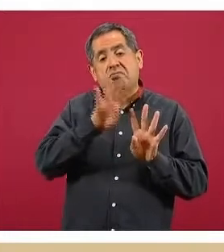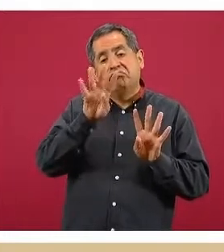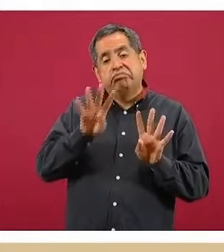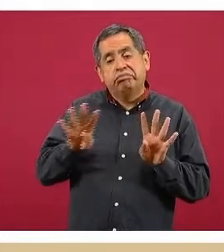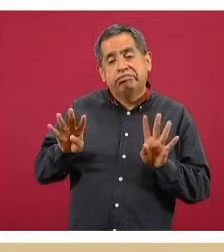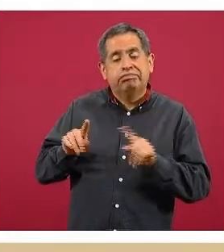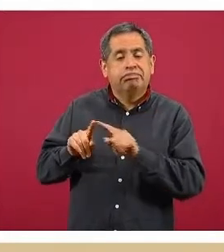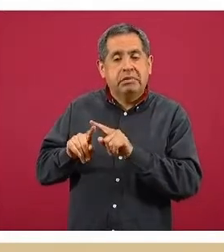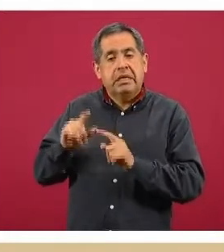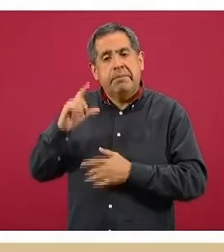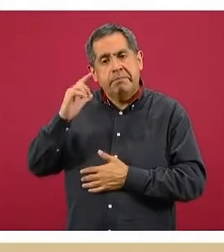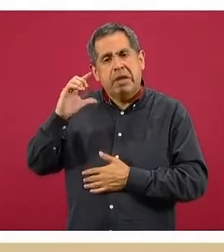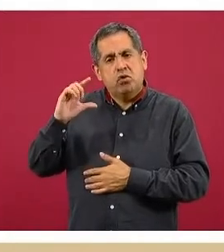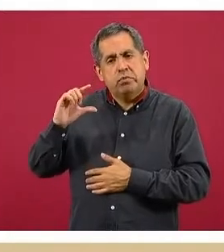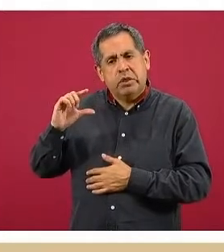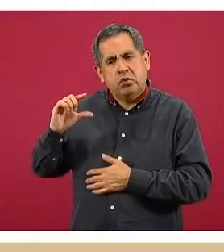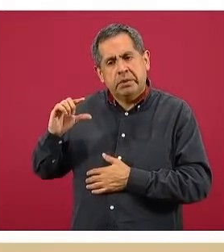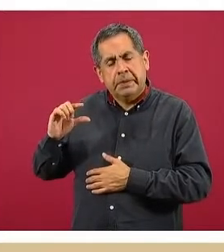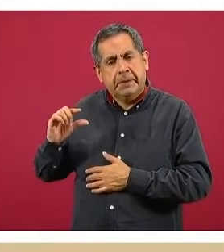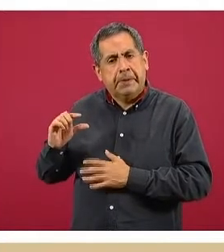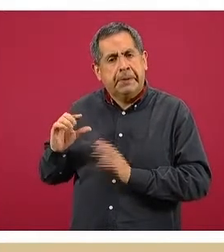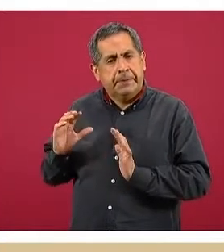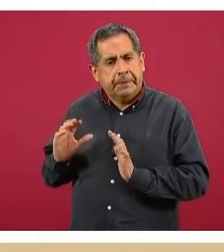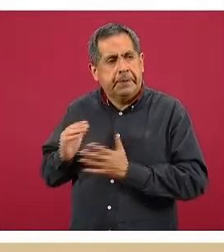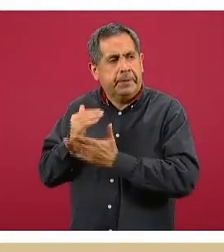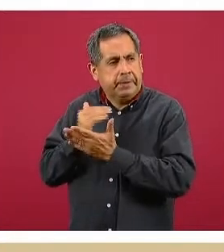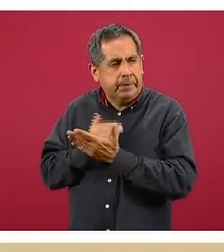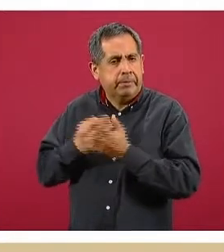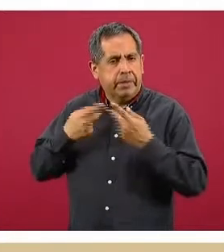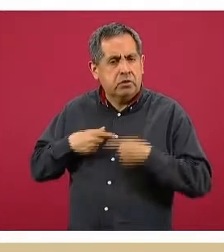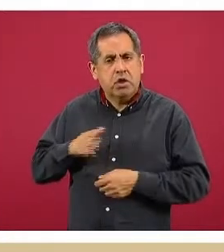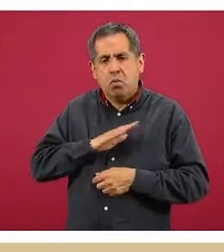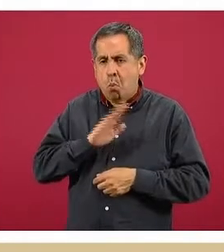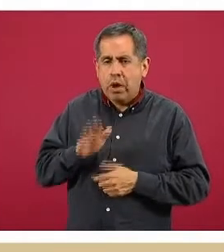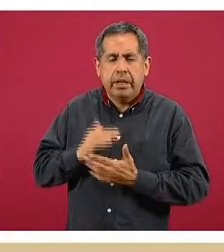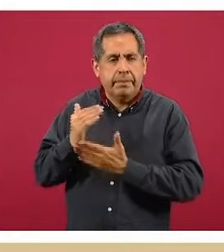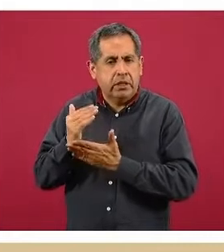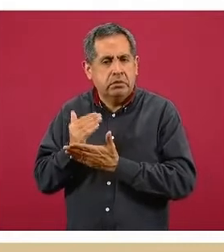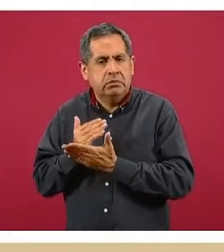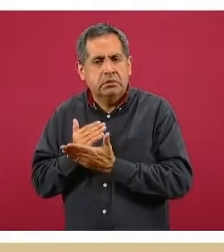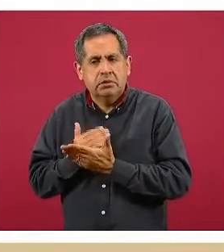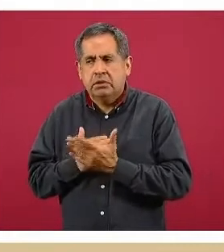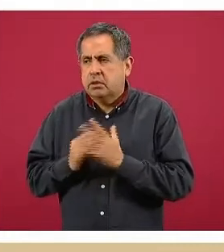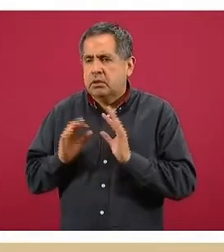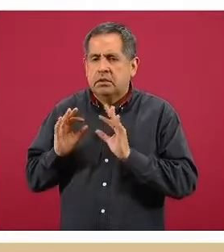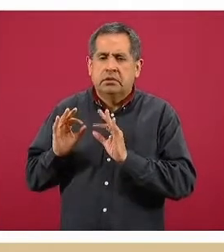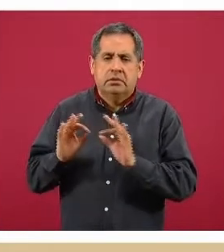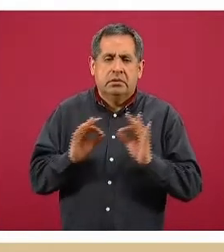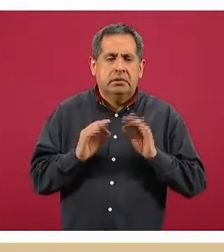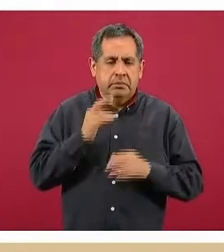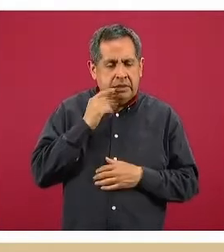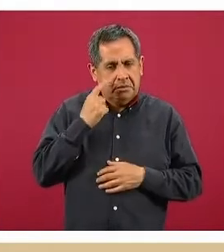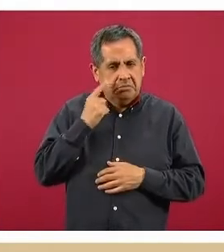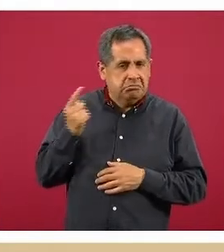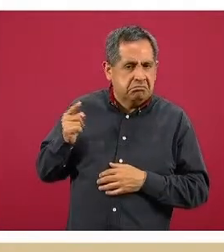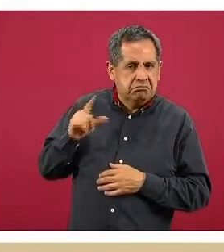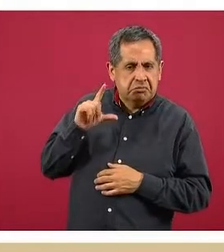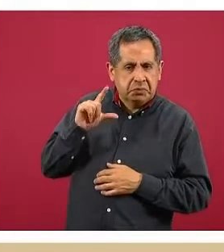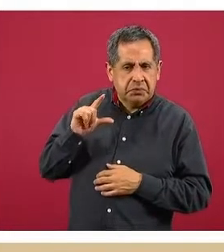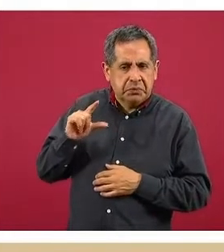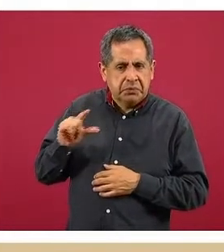sí, el descenso del comportamiento de esta curva y por lo tanto la tendencia que evidenciábamos ya por